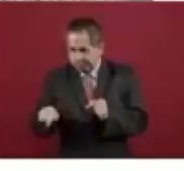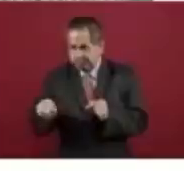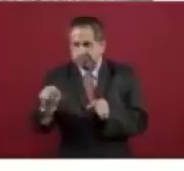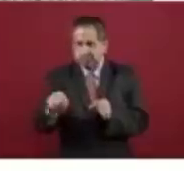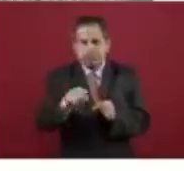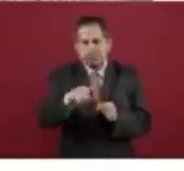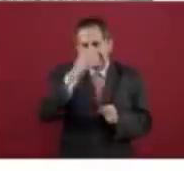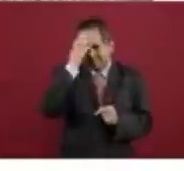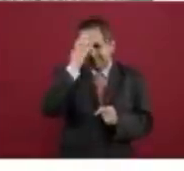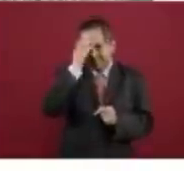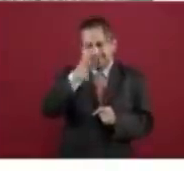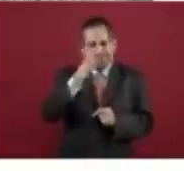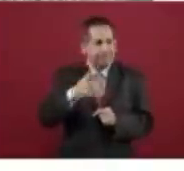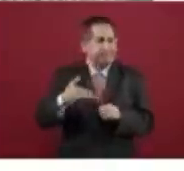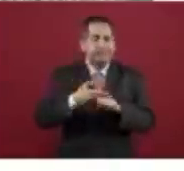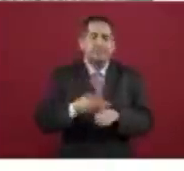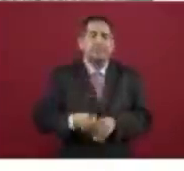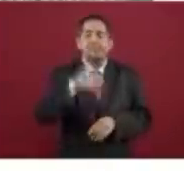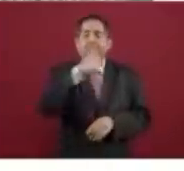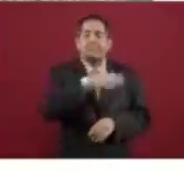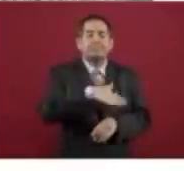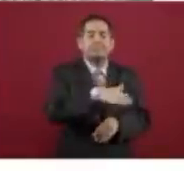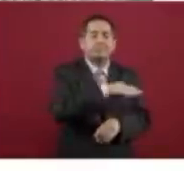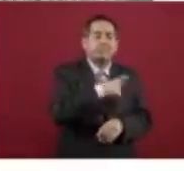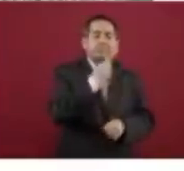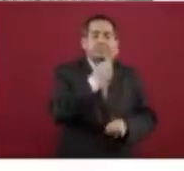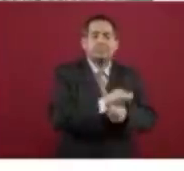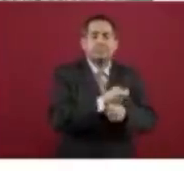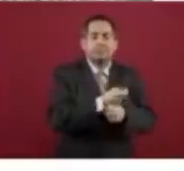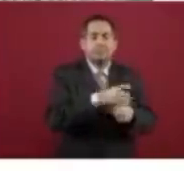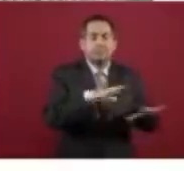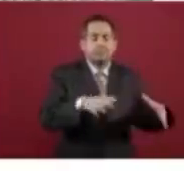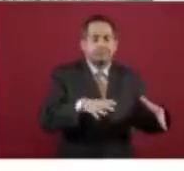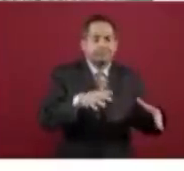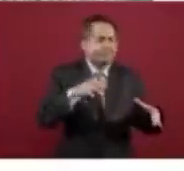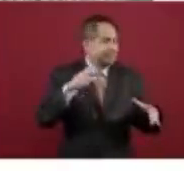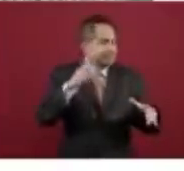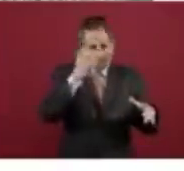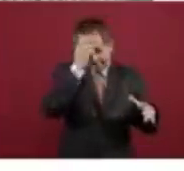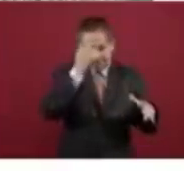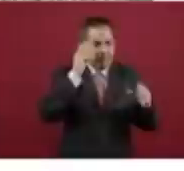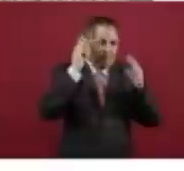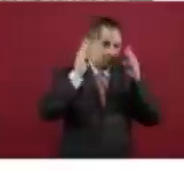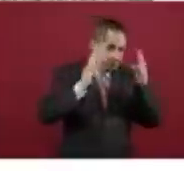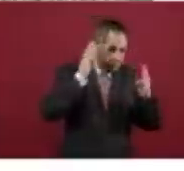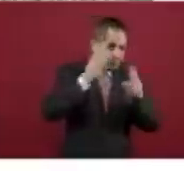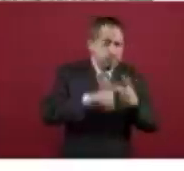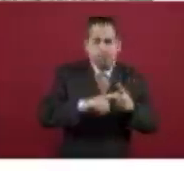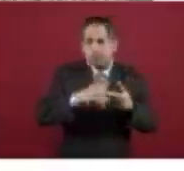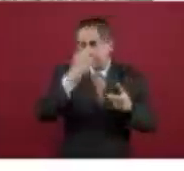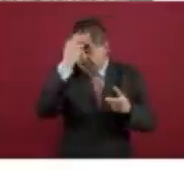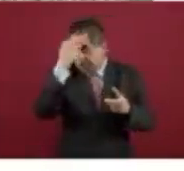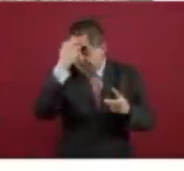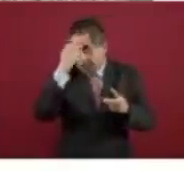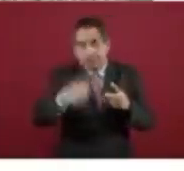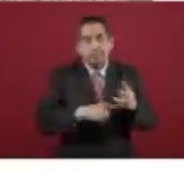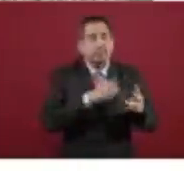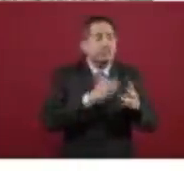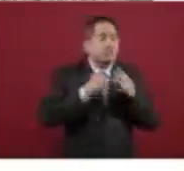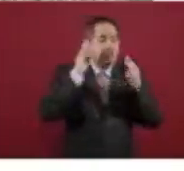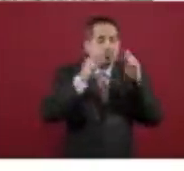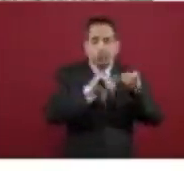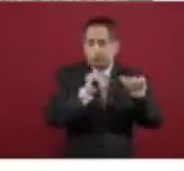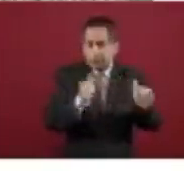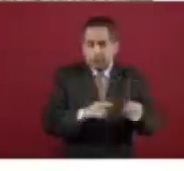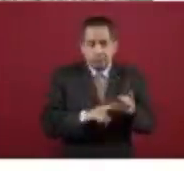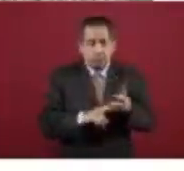primera sección, donde tenemos desde el Museo de Antropología, el Castillo de Chapultepec, Museo de Arte Moderno, Museo